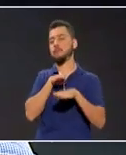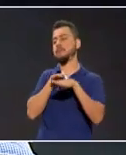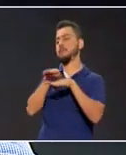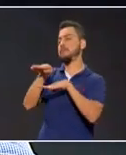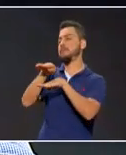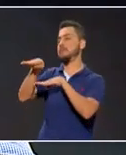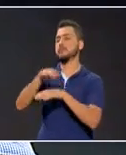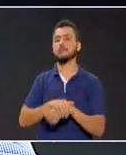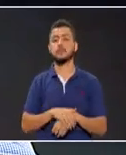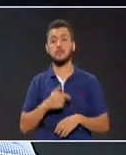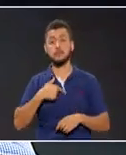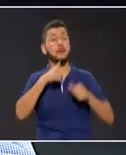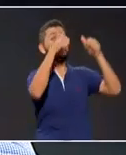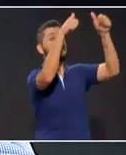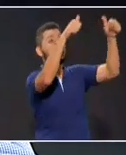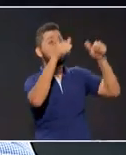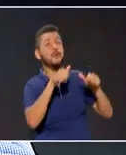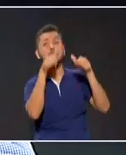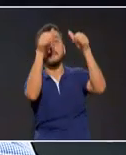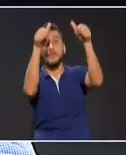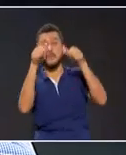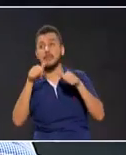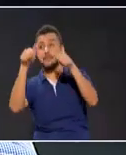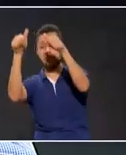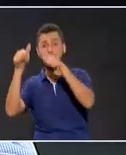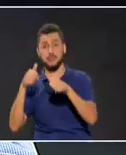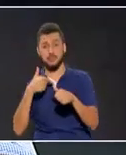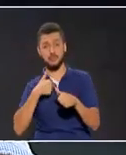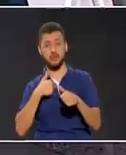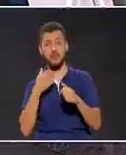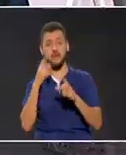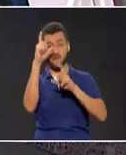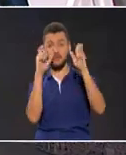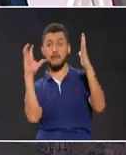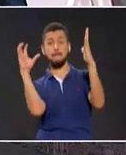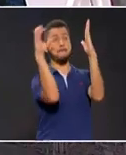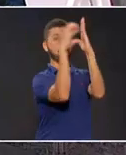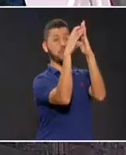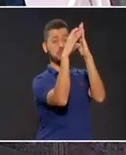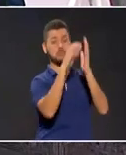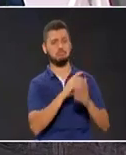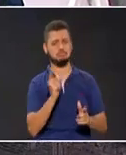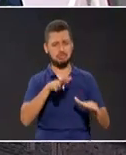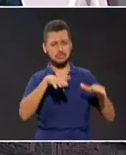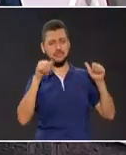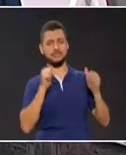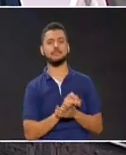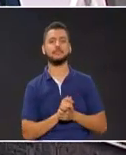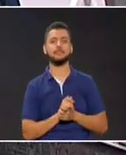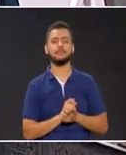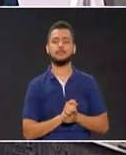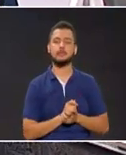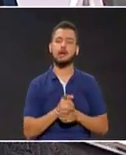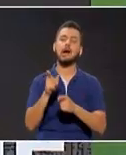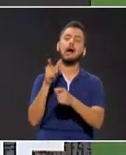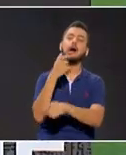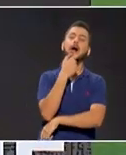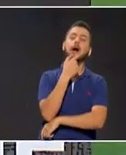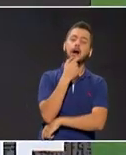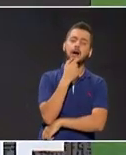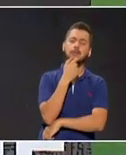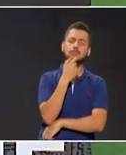en transporte público. El que lo tenga en buses no lo va a organizar. Candidato, esa respuesta incluso la hemos escuchado